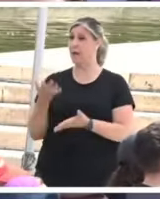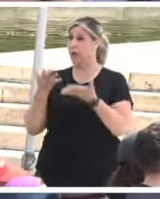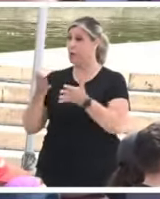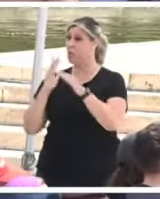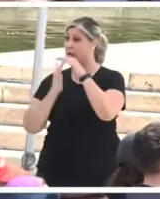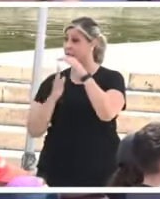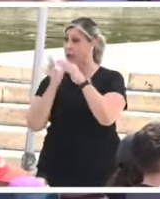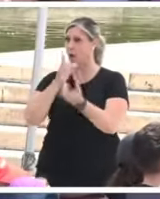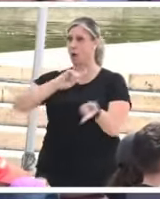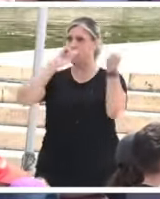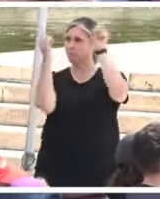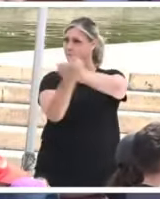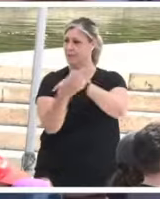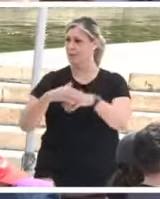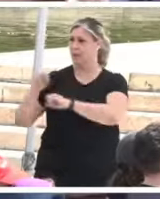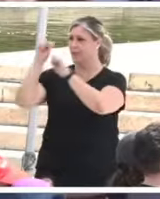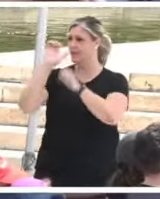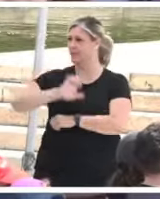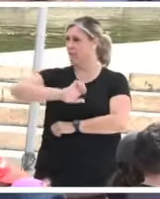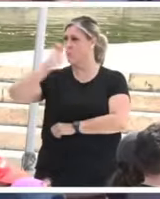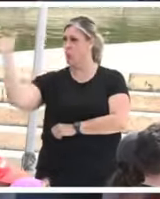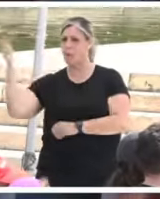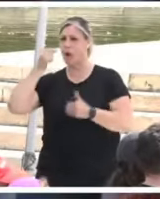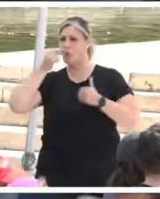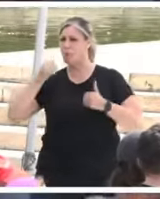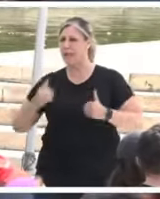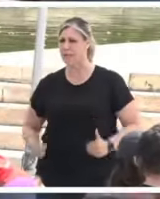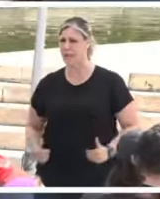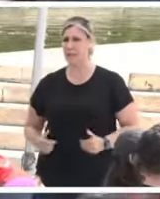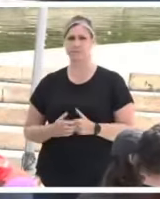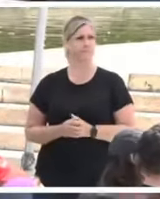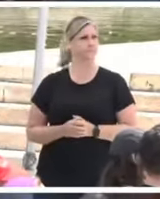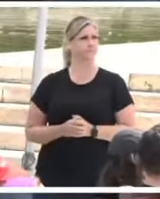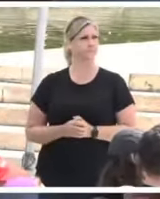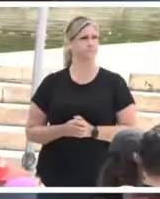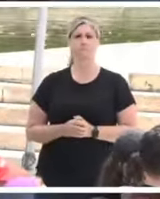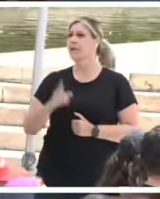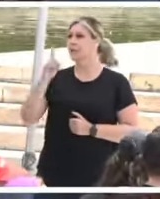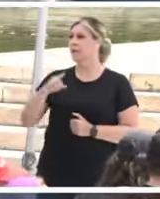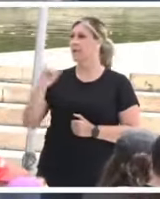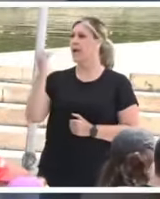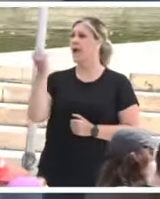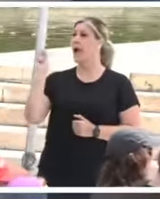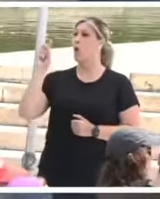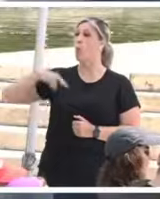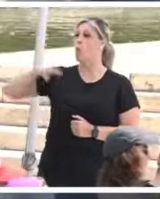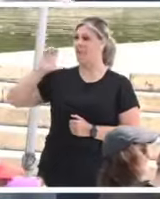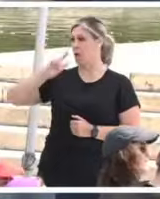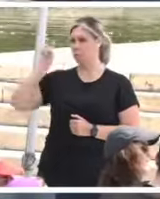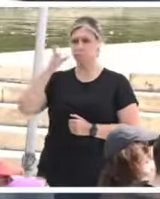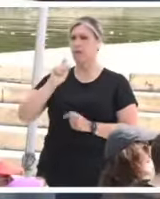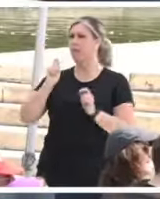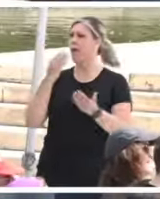el salto para defender una Europa humanitaria. Y tenemos a Jaume Asens, que hace del diálogo